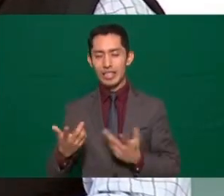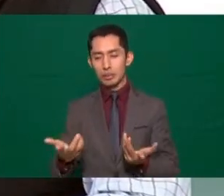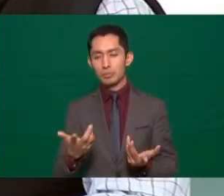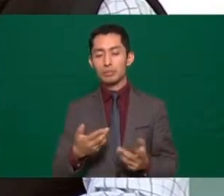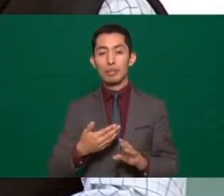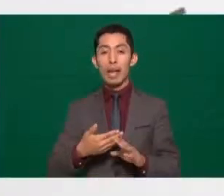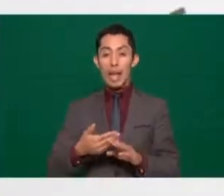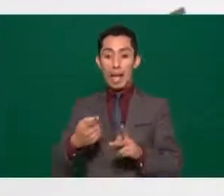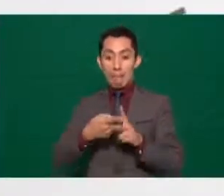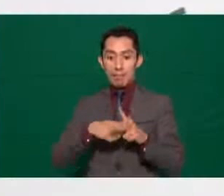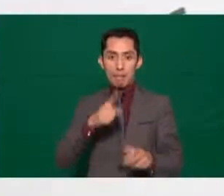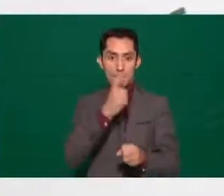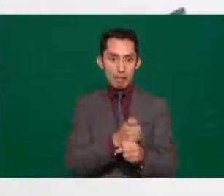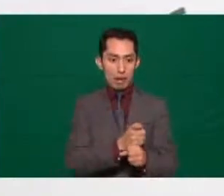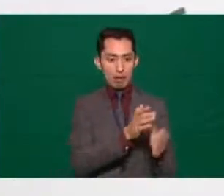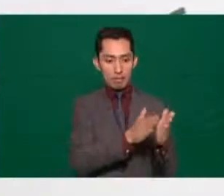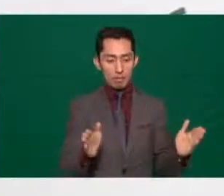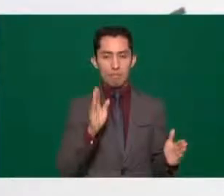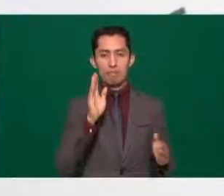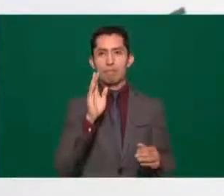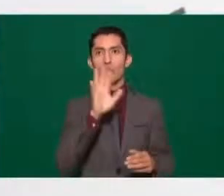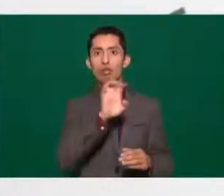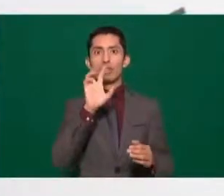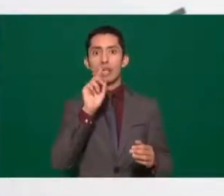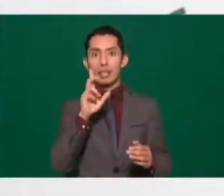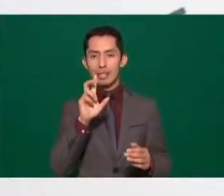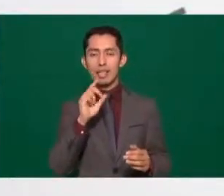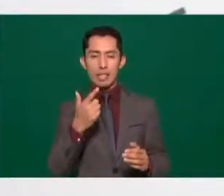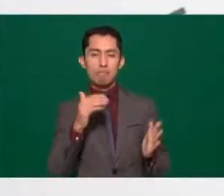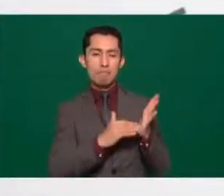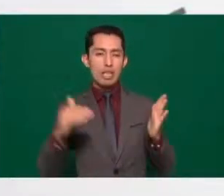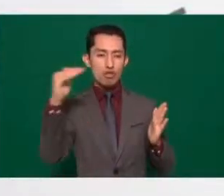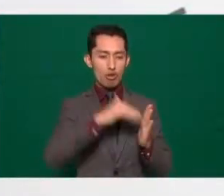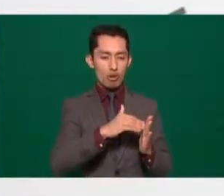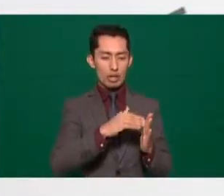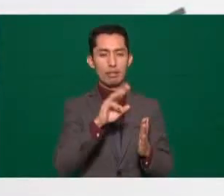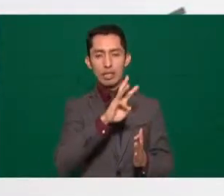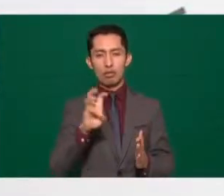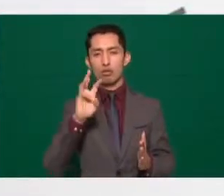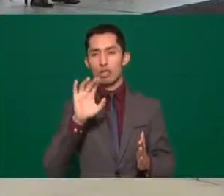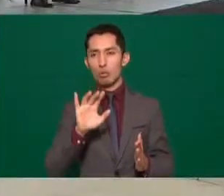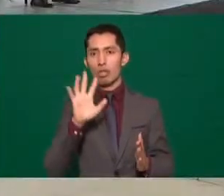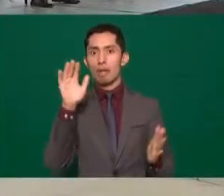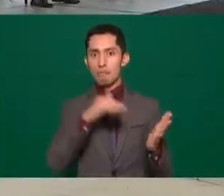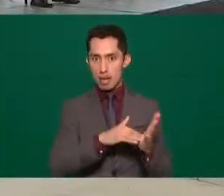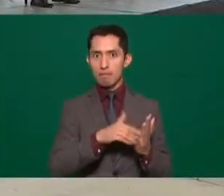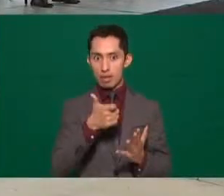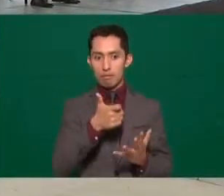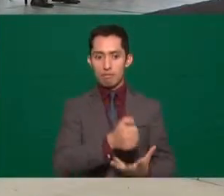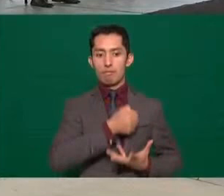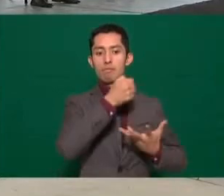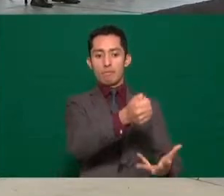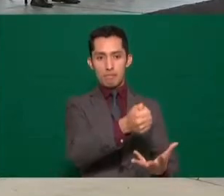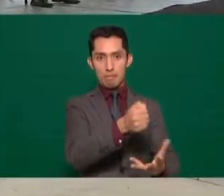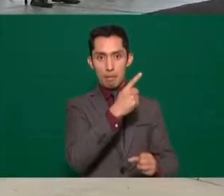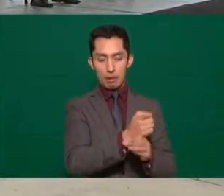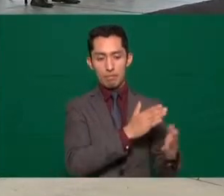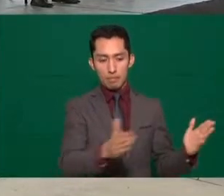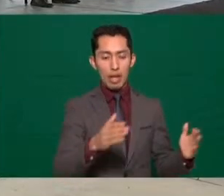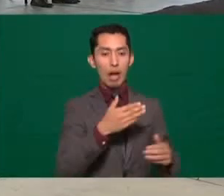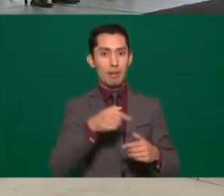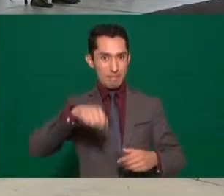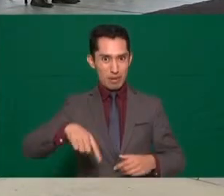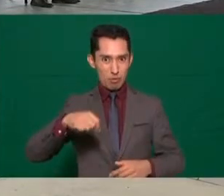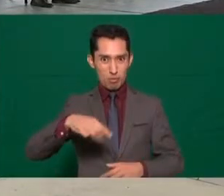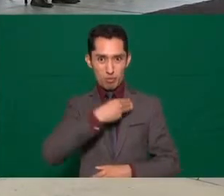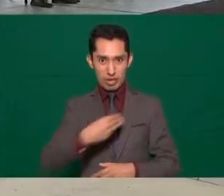en las primeras dos etapas con una inversión de 437 millones 350 mil pesos, y en este municipio, en San